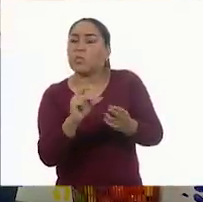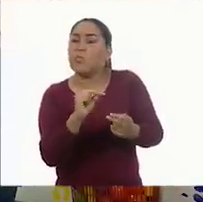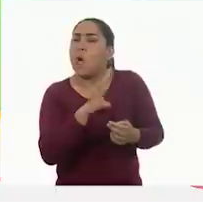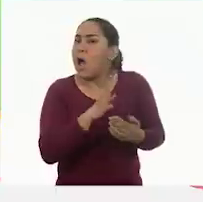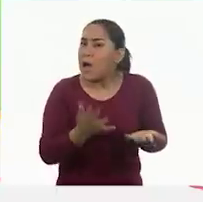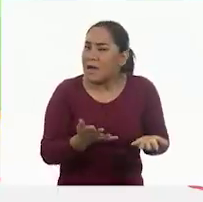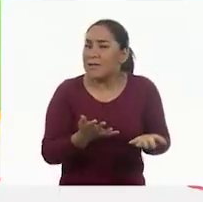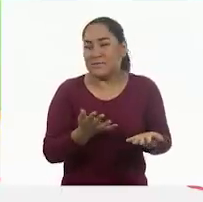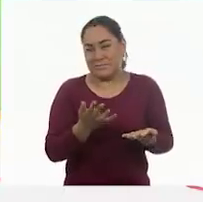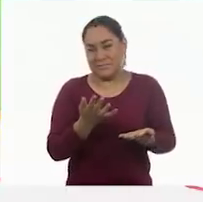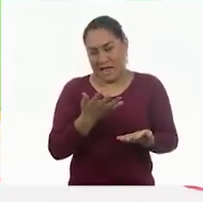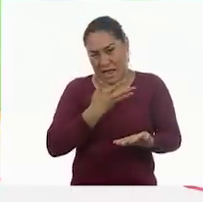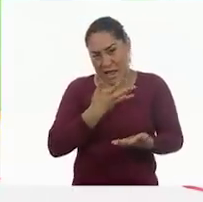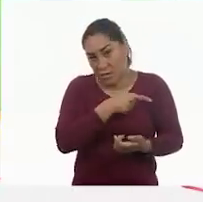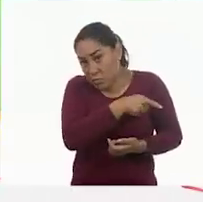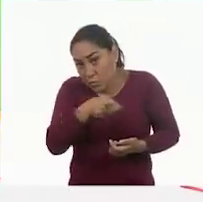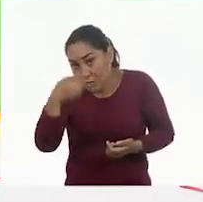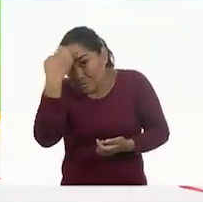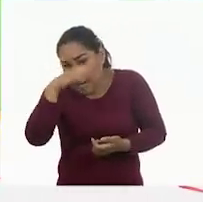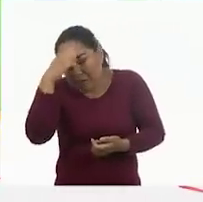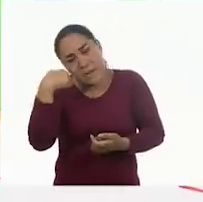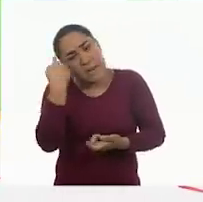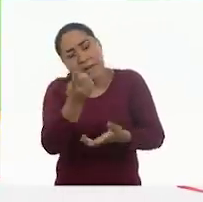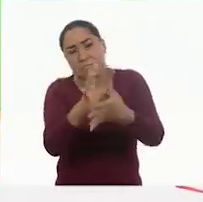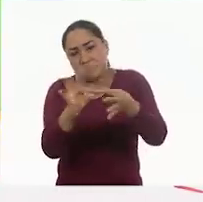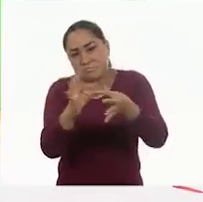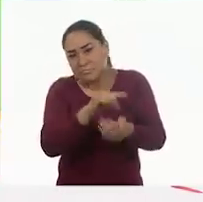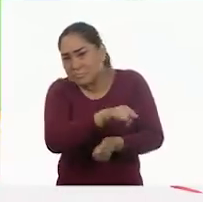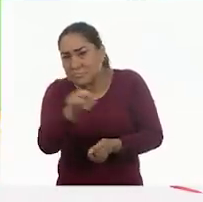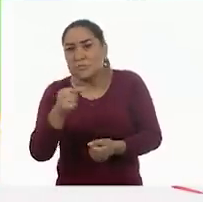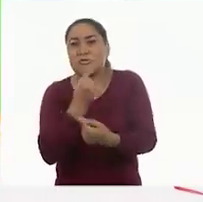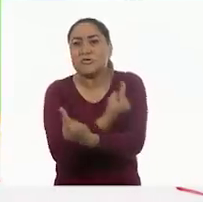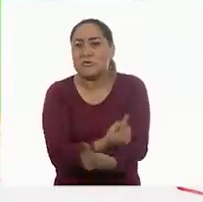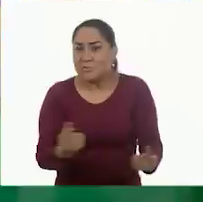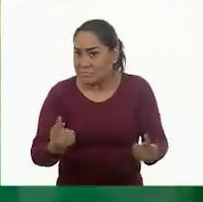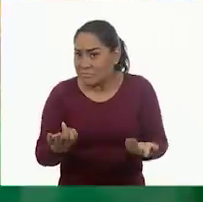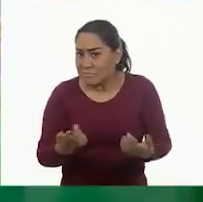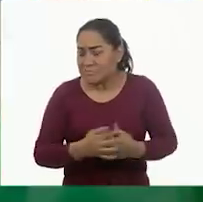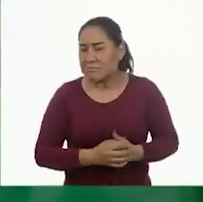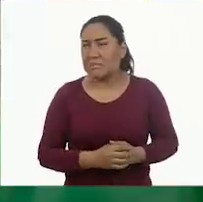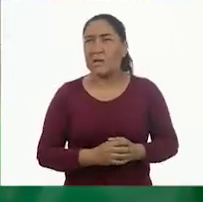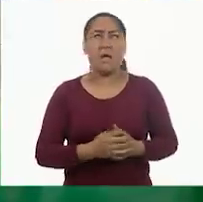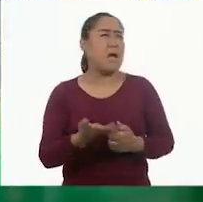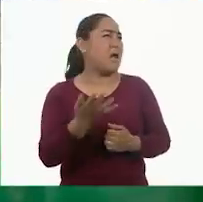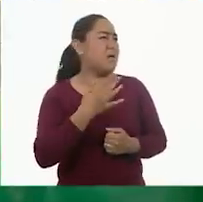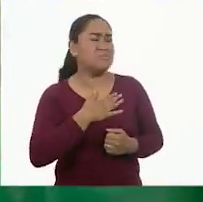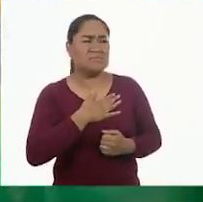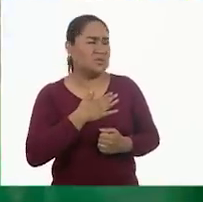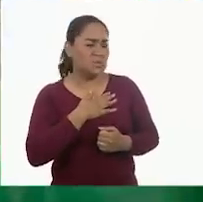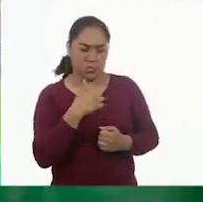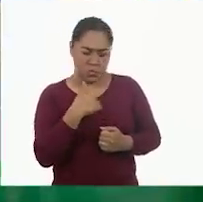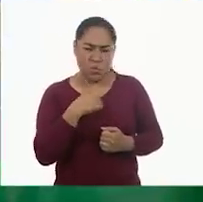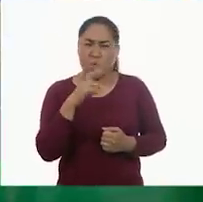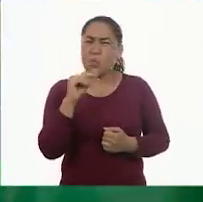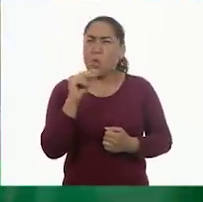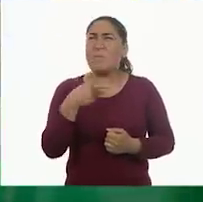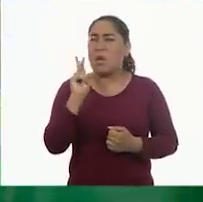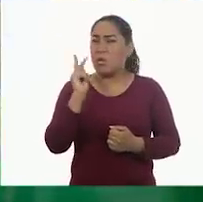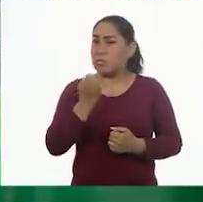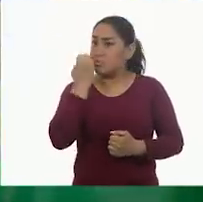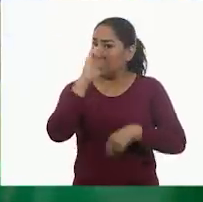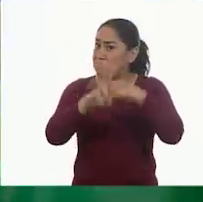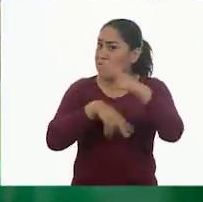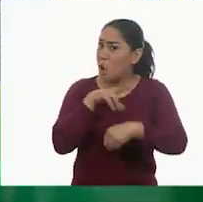anécdota que compartir con las niñas y los niños? Ay, pues yo no, pero eso de no ir a la escuela creo que es muy feo